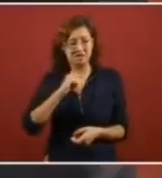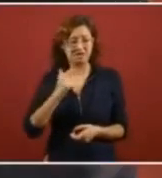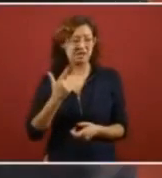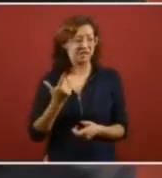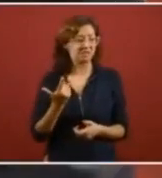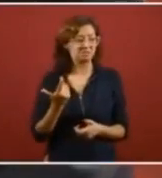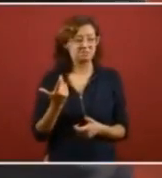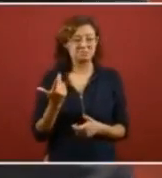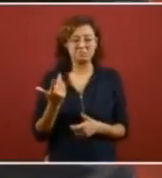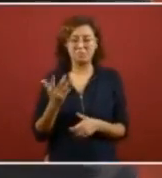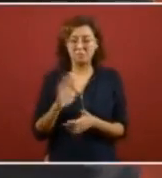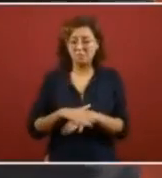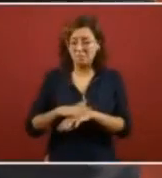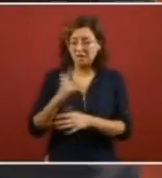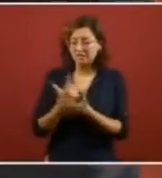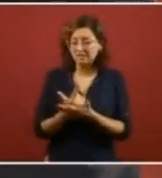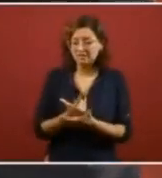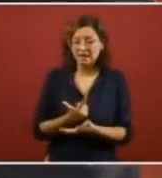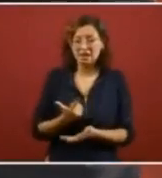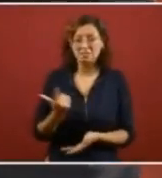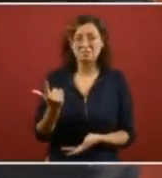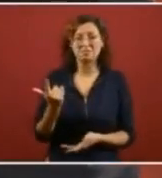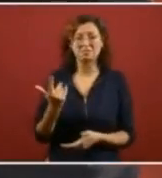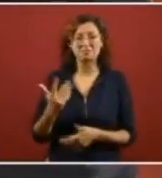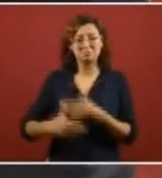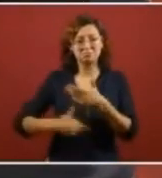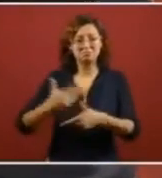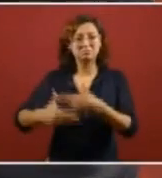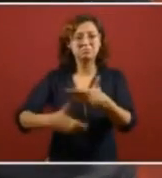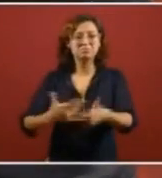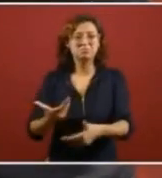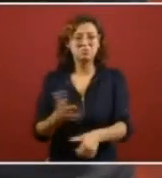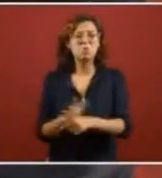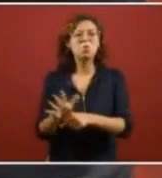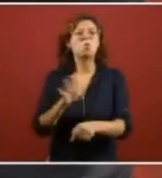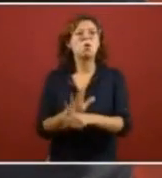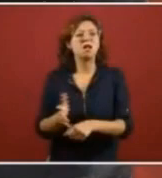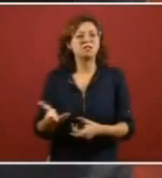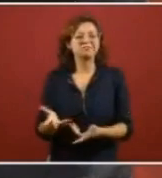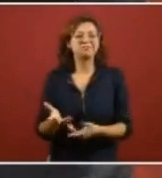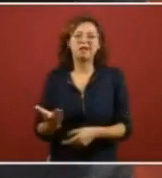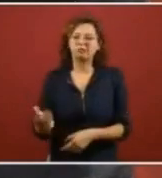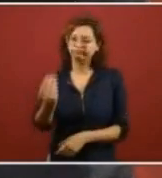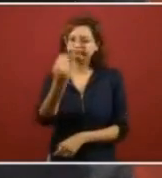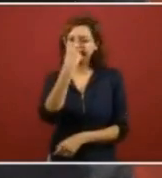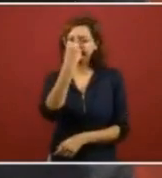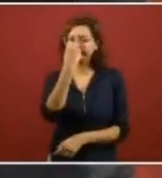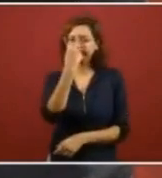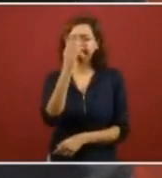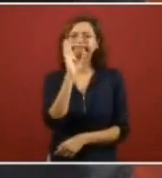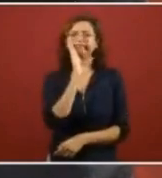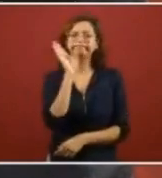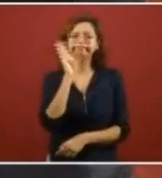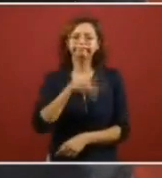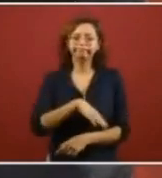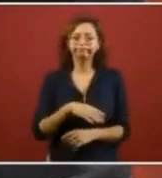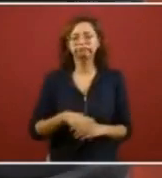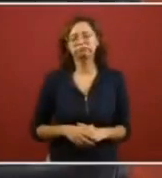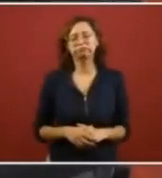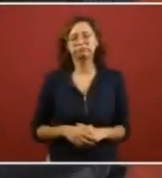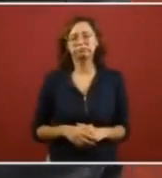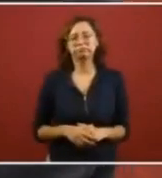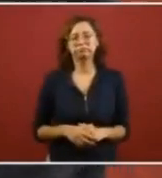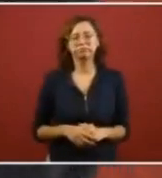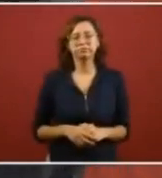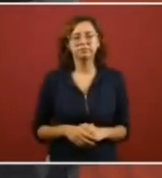precipitan, se agravan por la mala alimentación, por